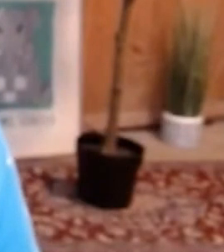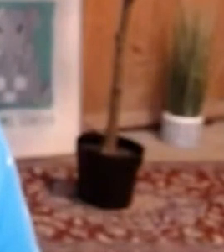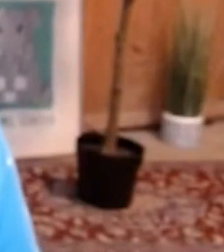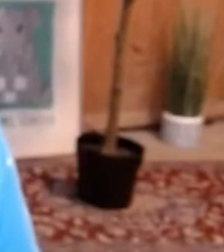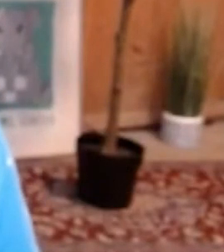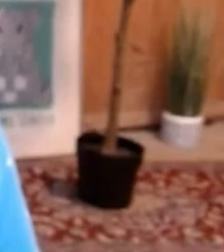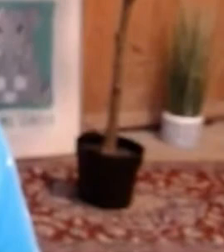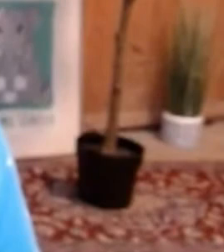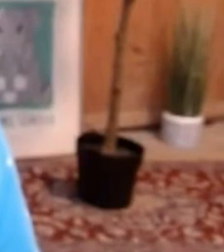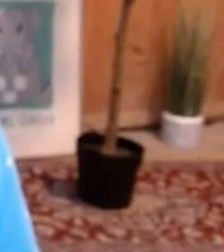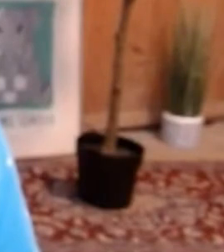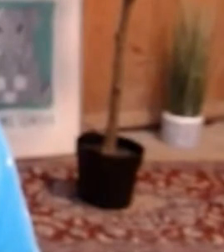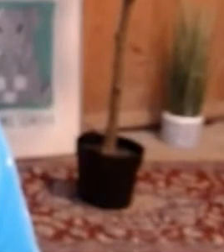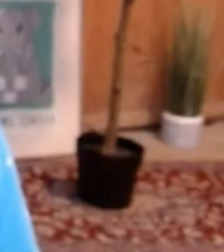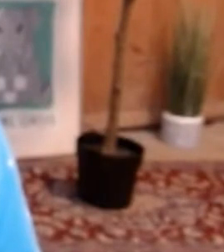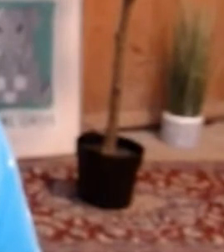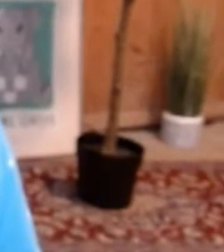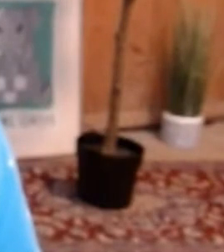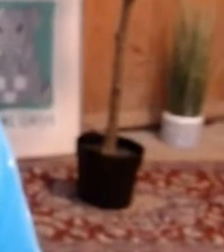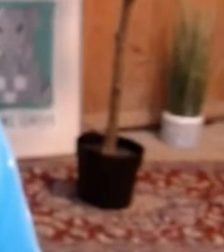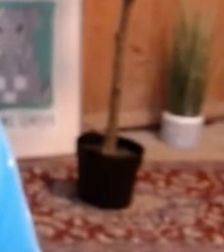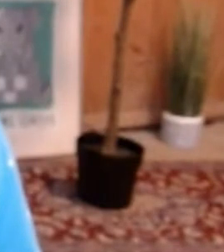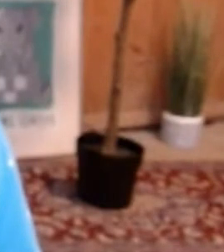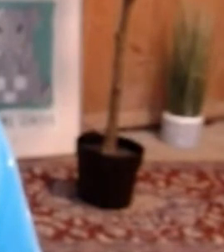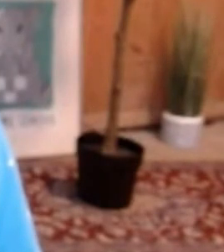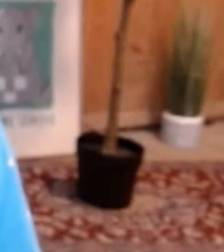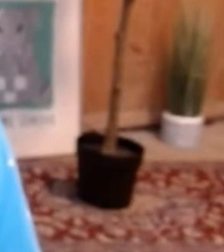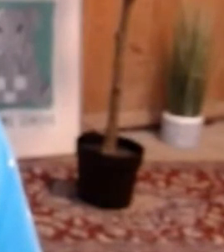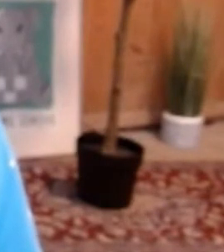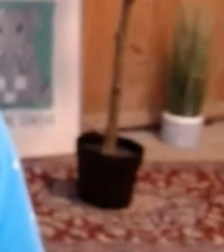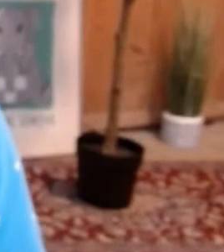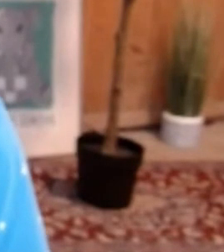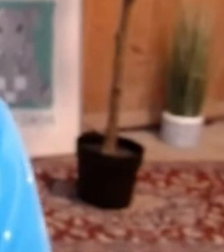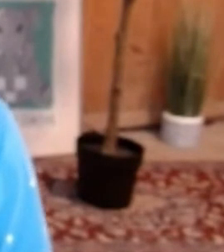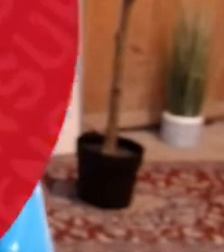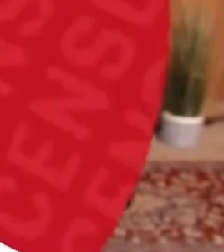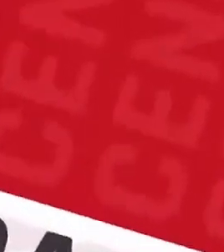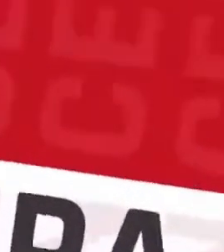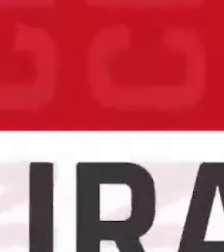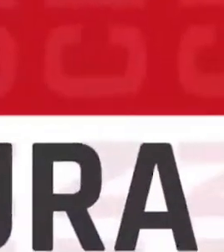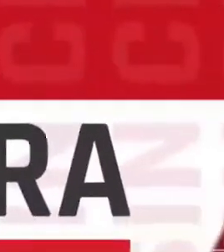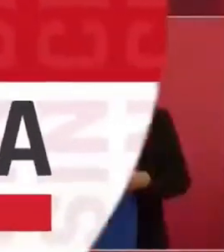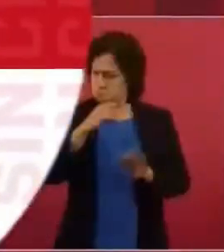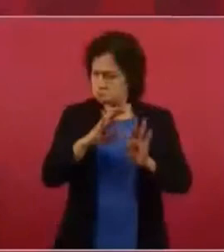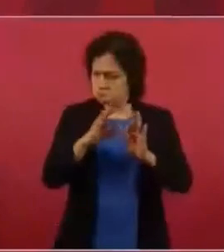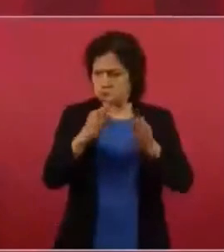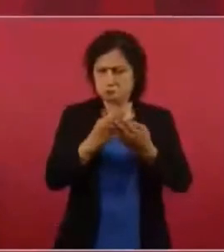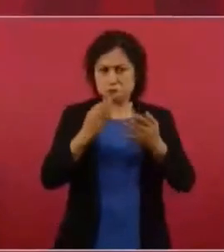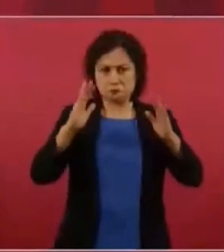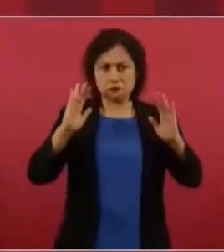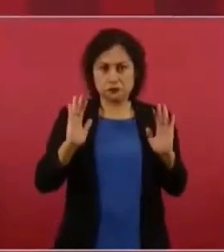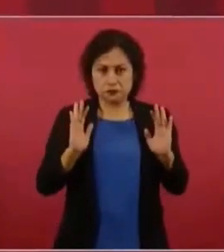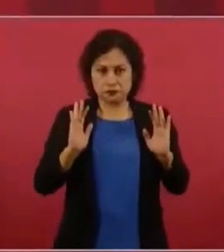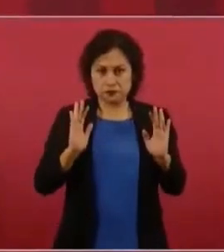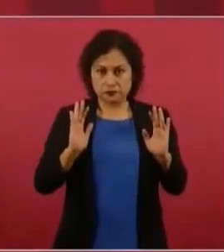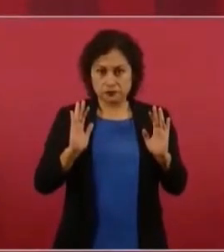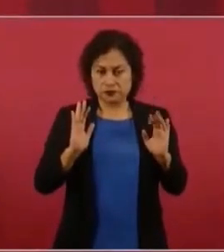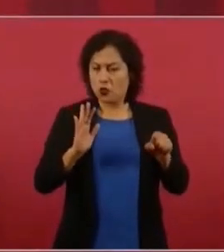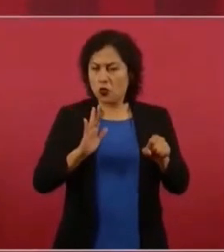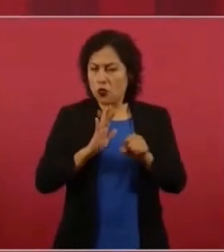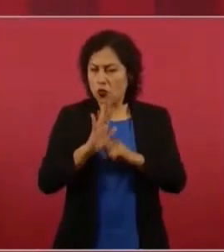esta situación tan interesante y lo platicamos de vuelta con Meme Yamel y con Jaime Hernández. ¿Quieren ver cuál es su